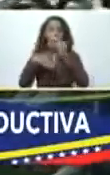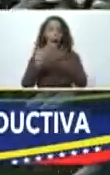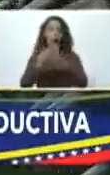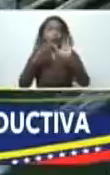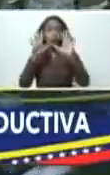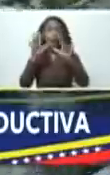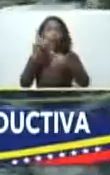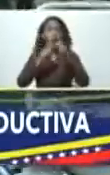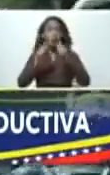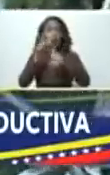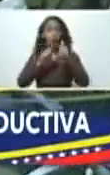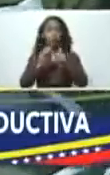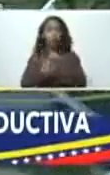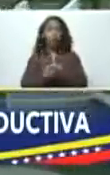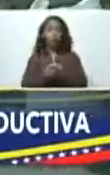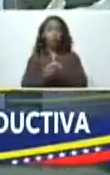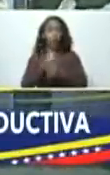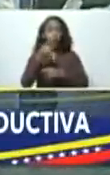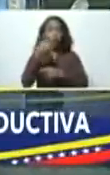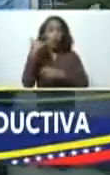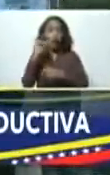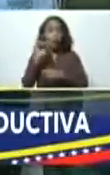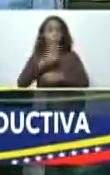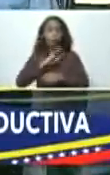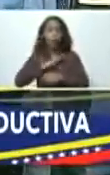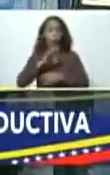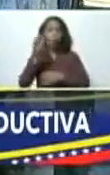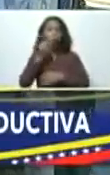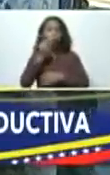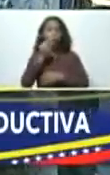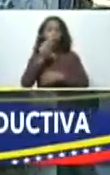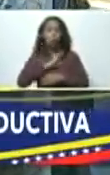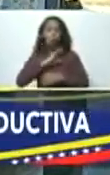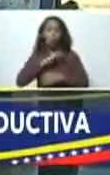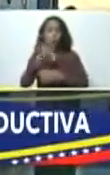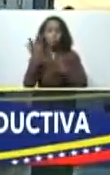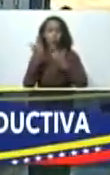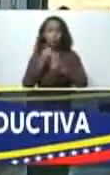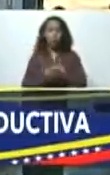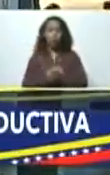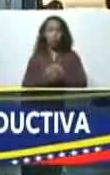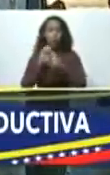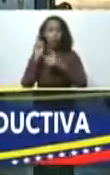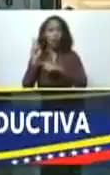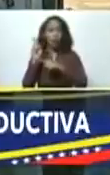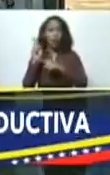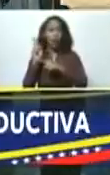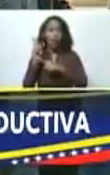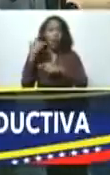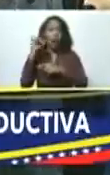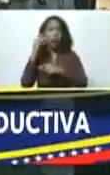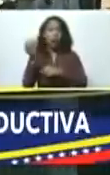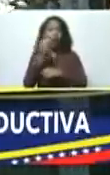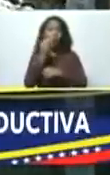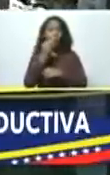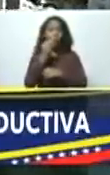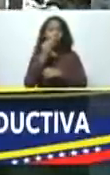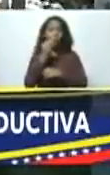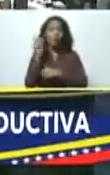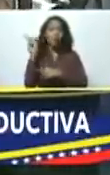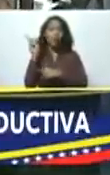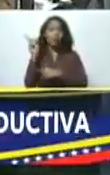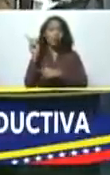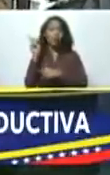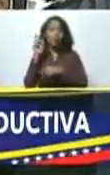litros. Ustedes tienen su propio alimento, producen su propio alimento, me dijiste. Esta es la parte, ellos comen desde la parte de